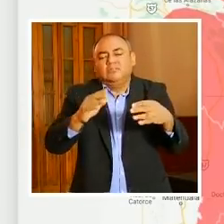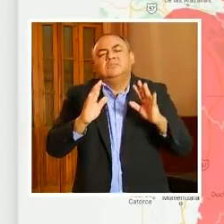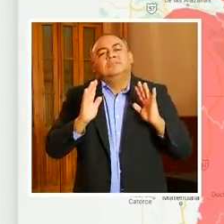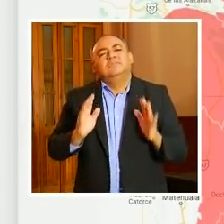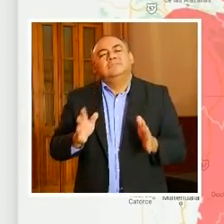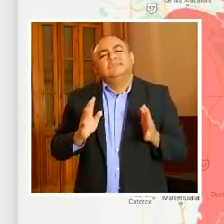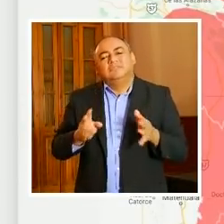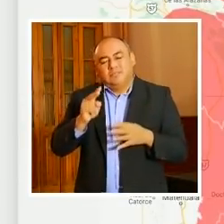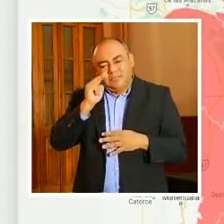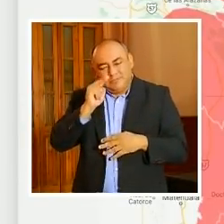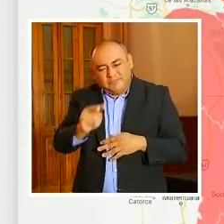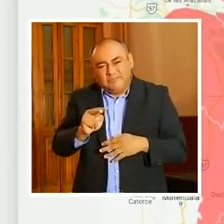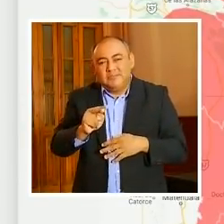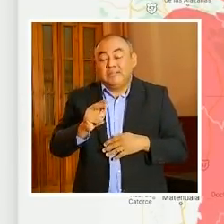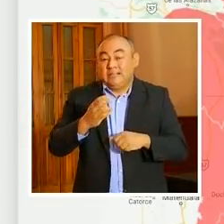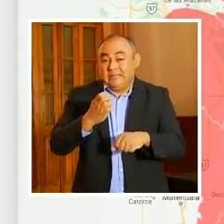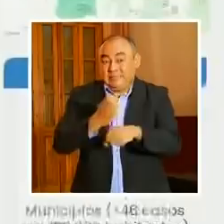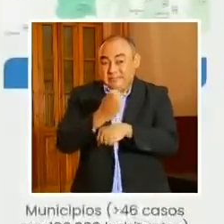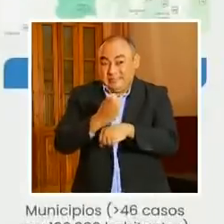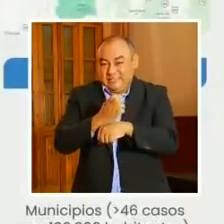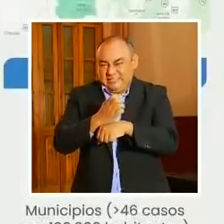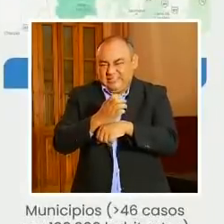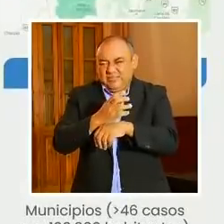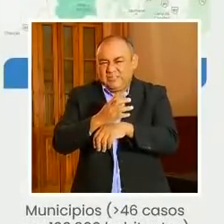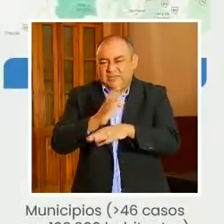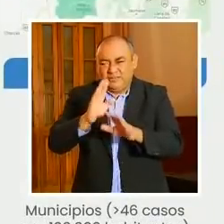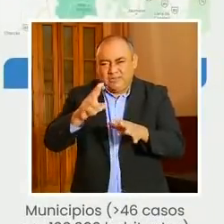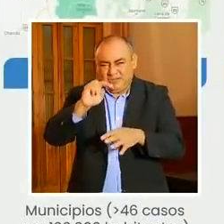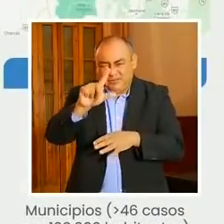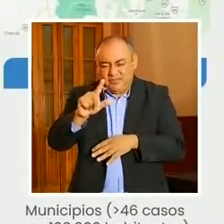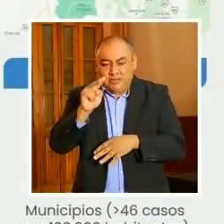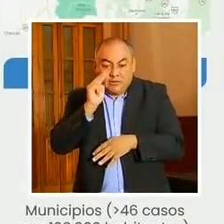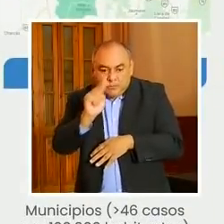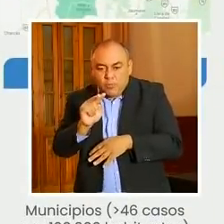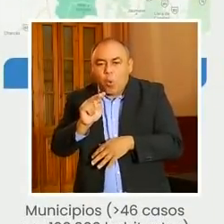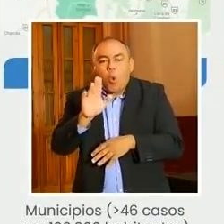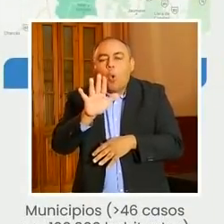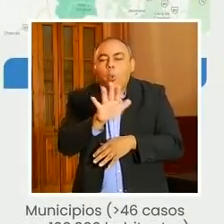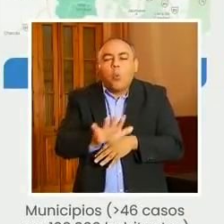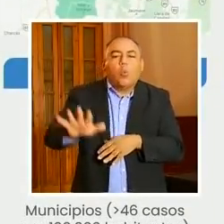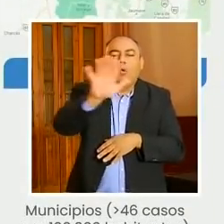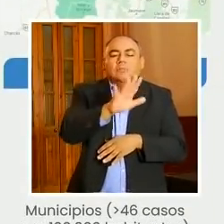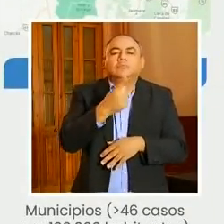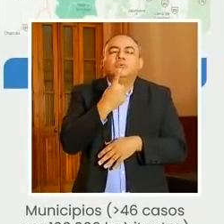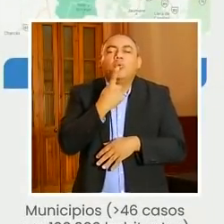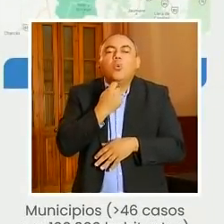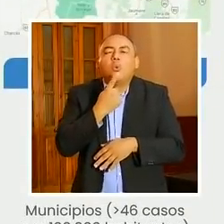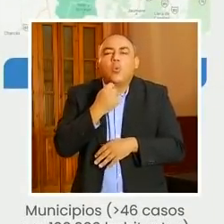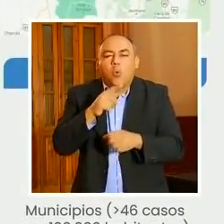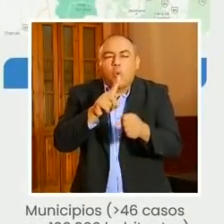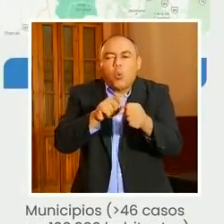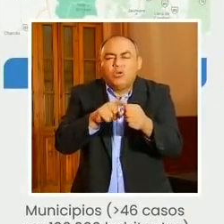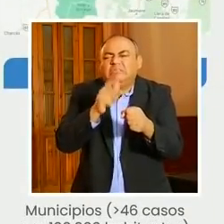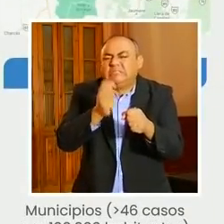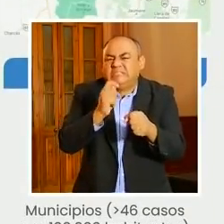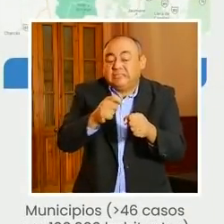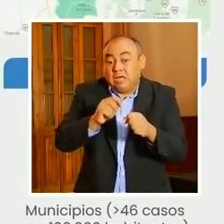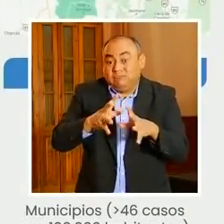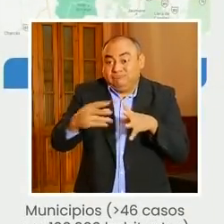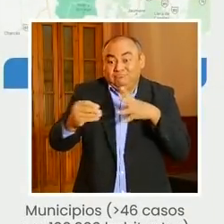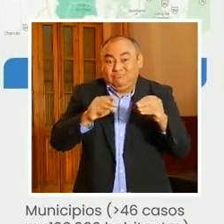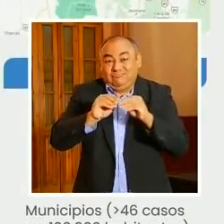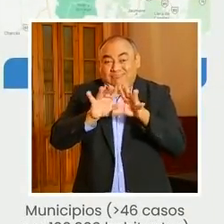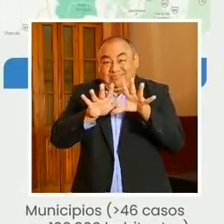color rojo y este comportamiento ha sido también muy acelerado. Les presentaba yo